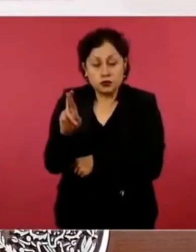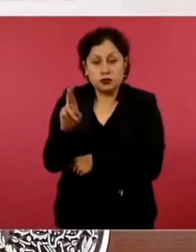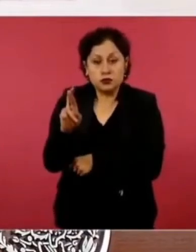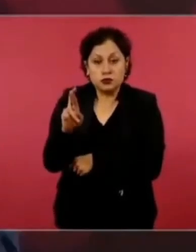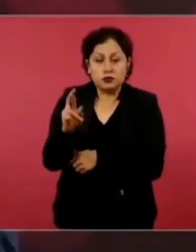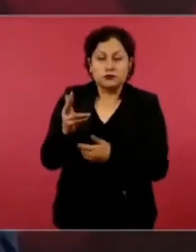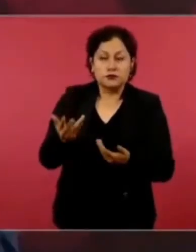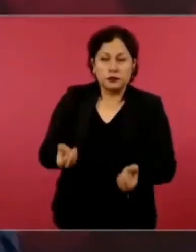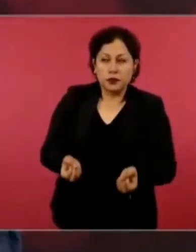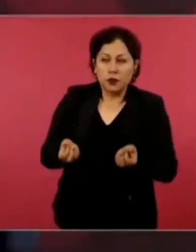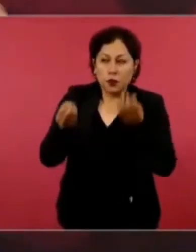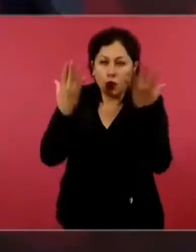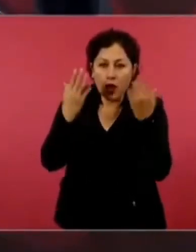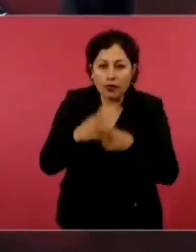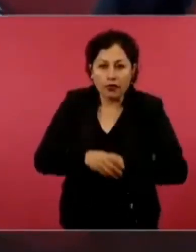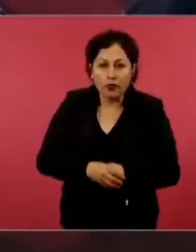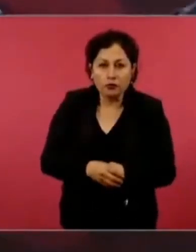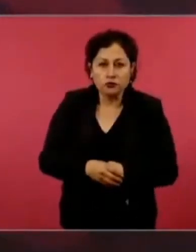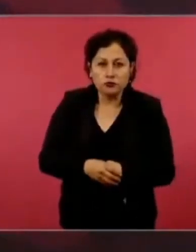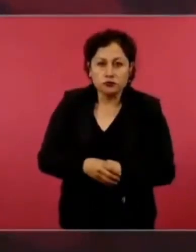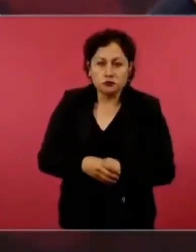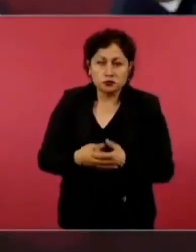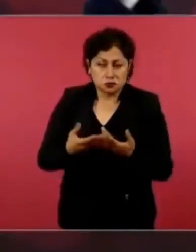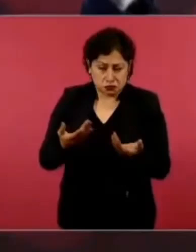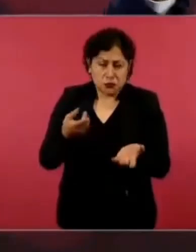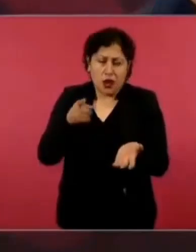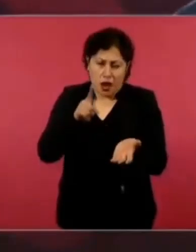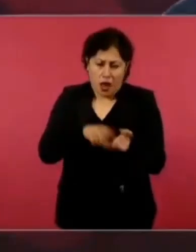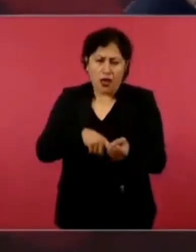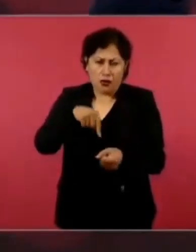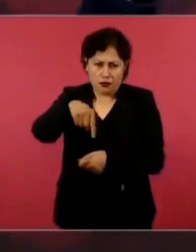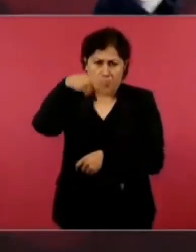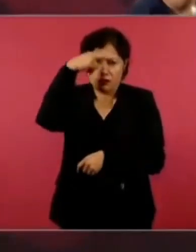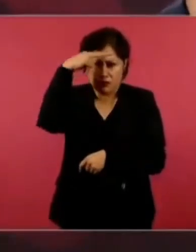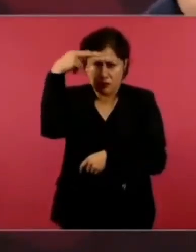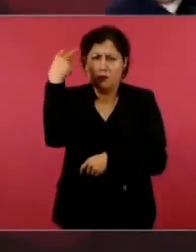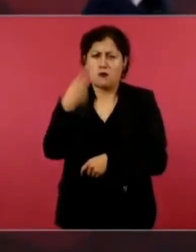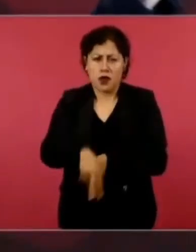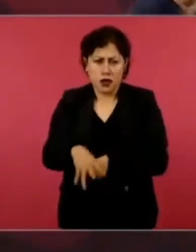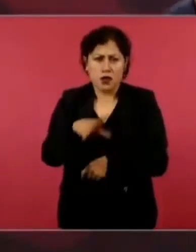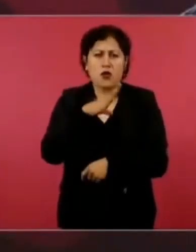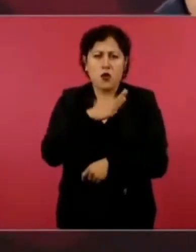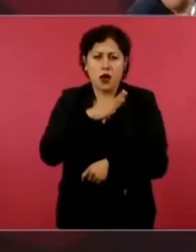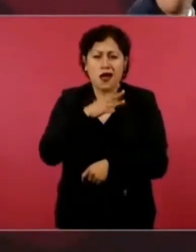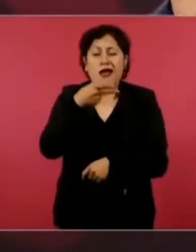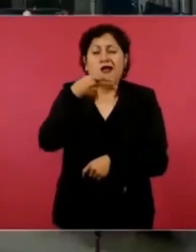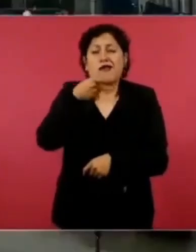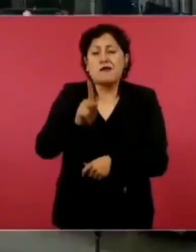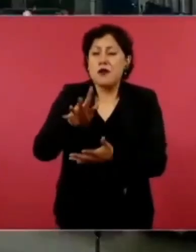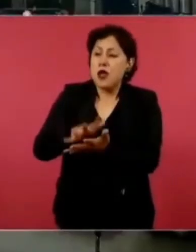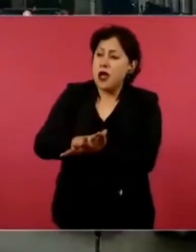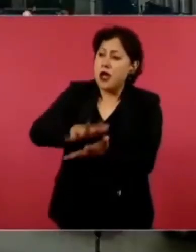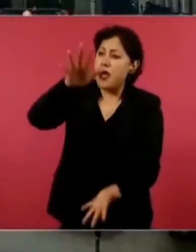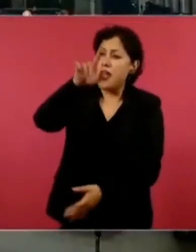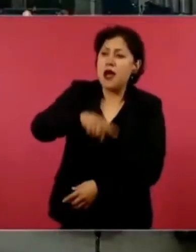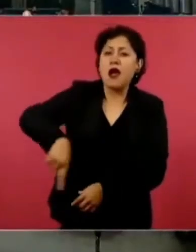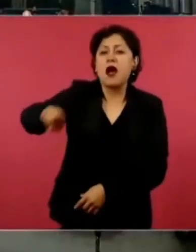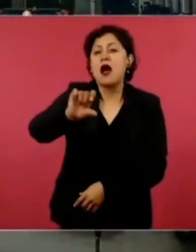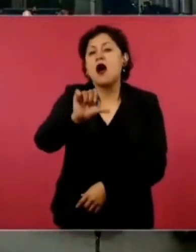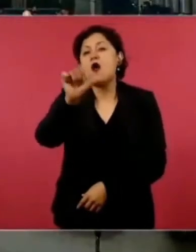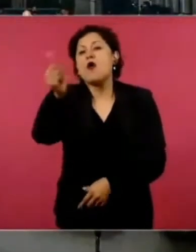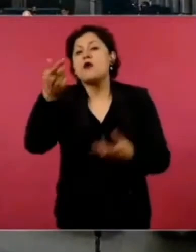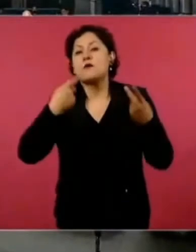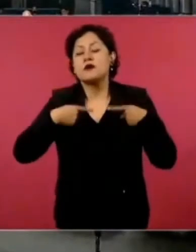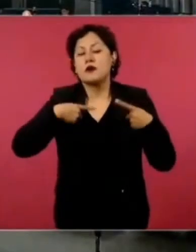Pues sí, sí es México, pero hay otros también, ¿sí? Hay otros mexicanos. Entonces, su